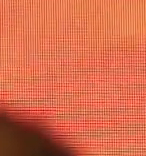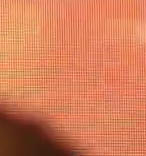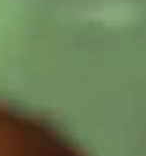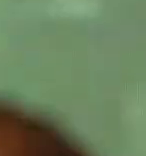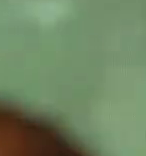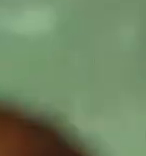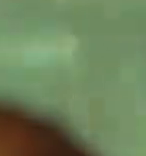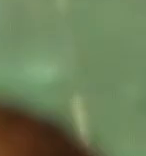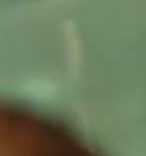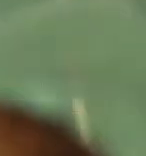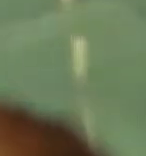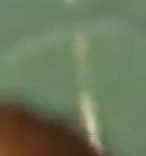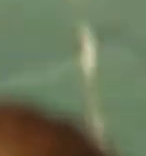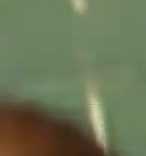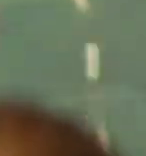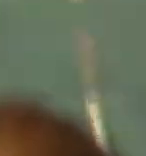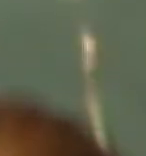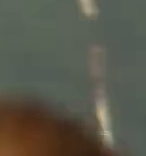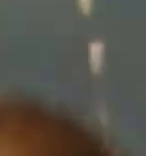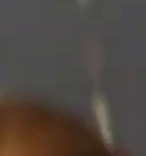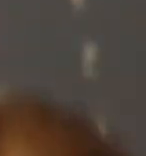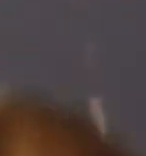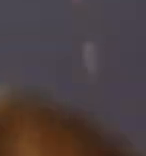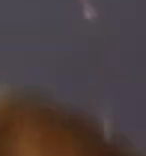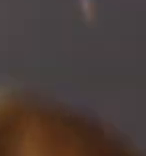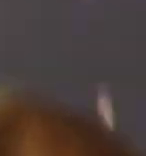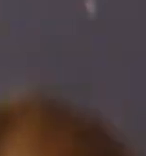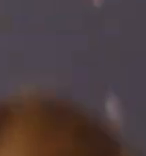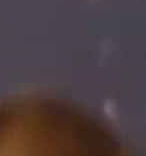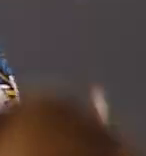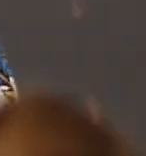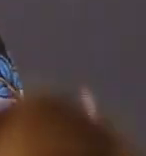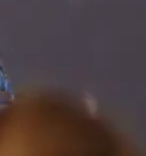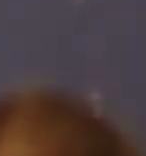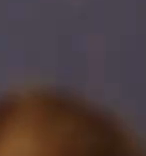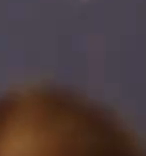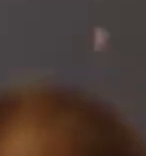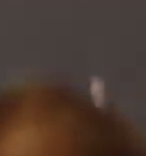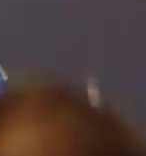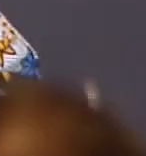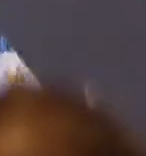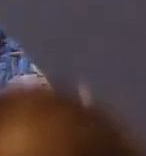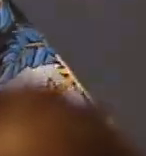te preguntaba, ¿cómo? ¿Qué pasó?